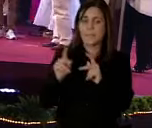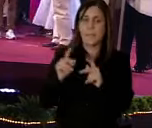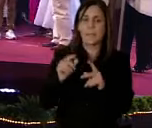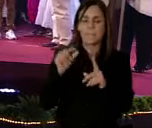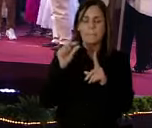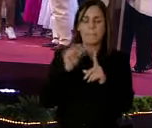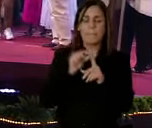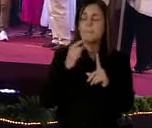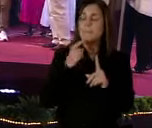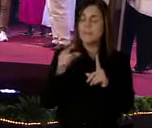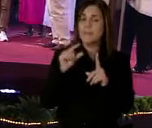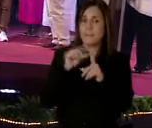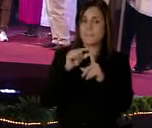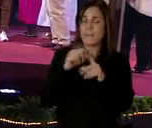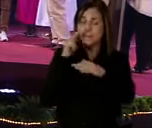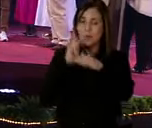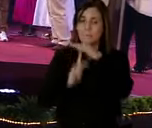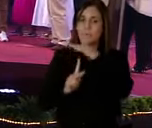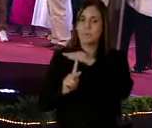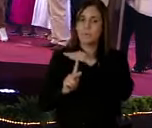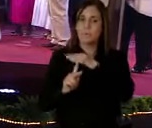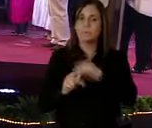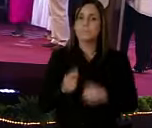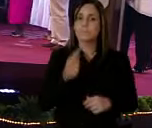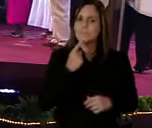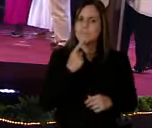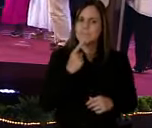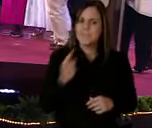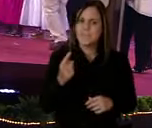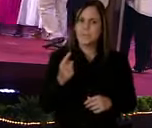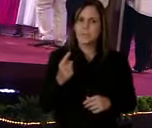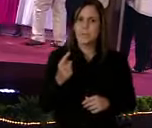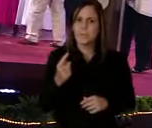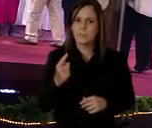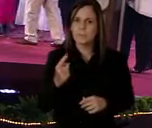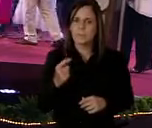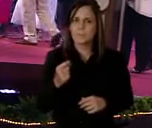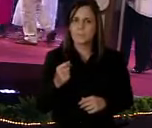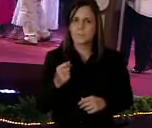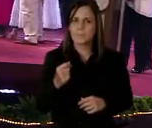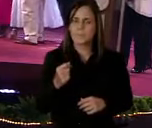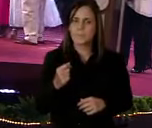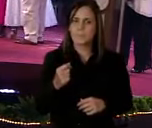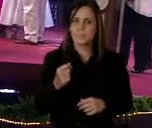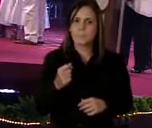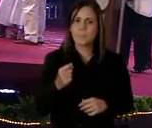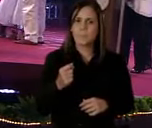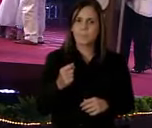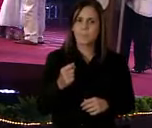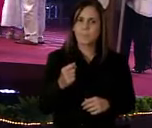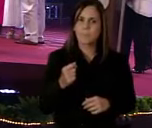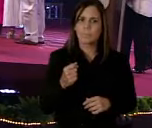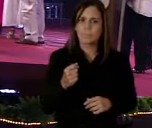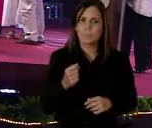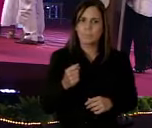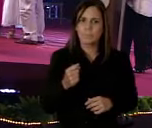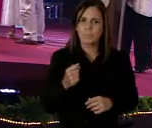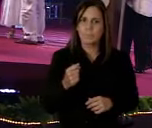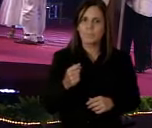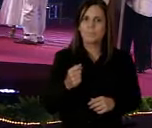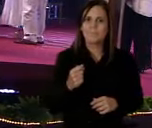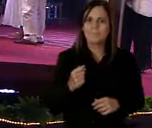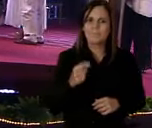hígado. Ellos se movieron en fe creyendo, y ese mismo día, miren ahí, años